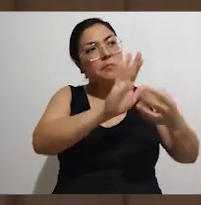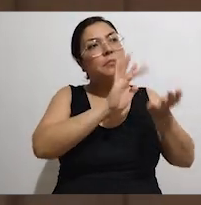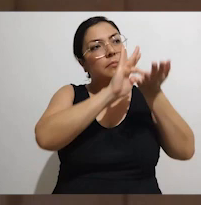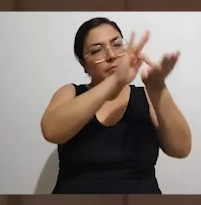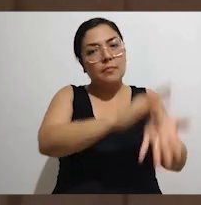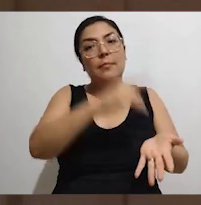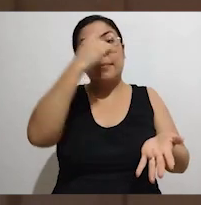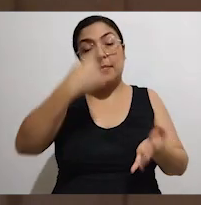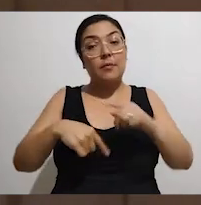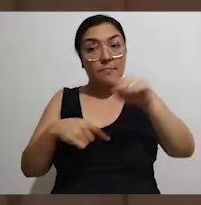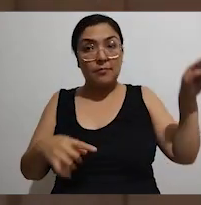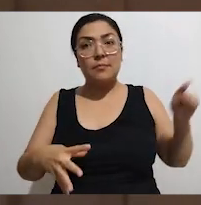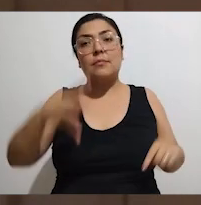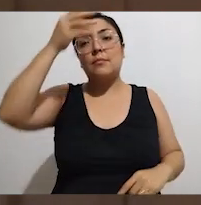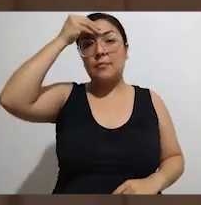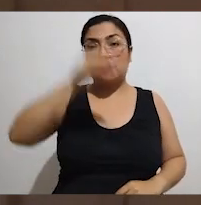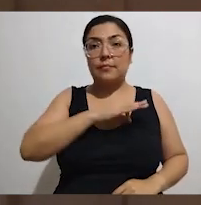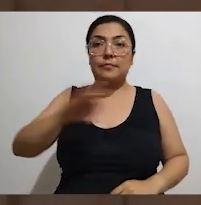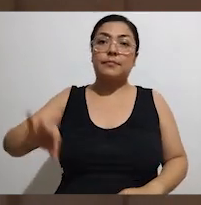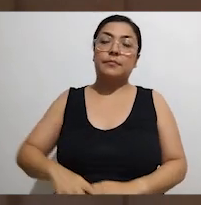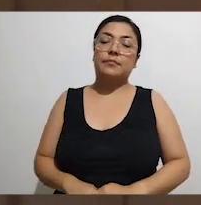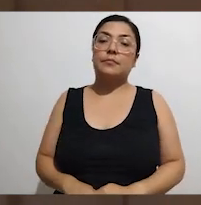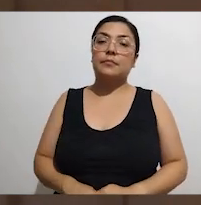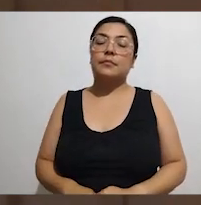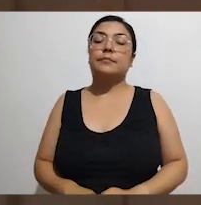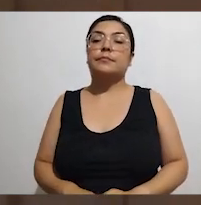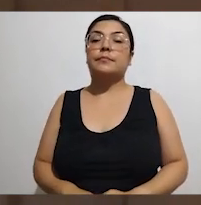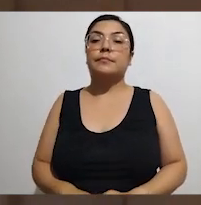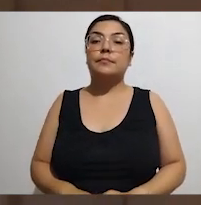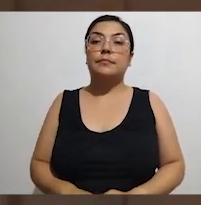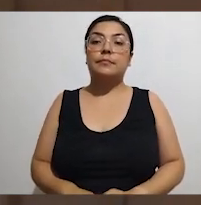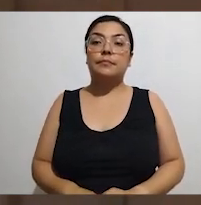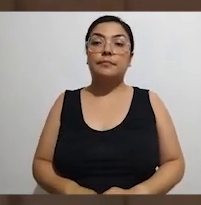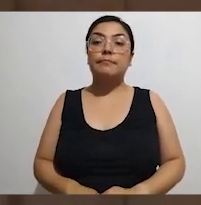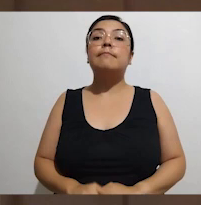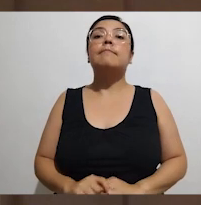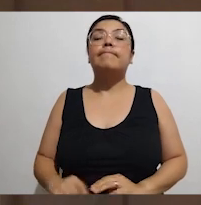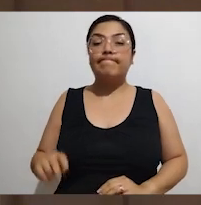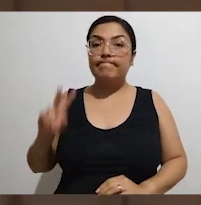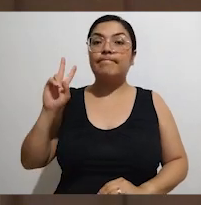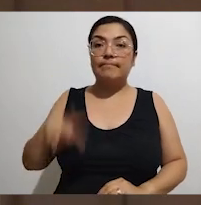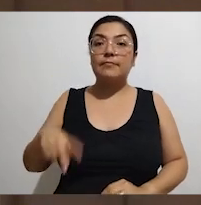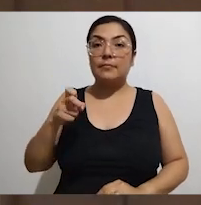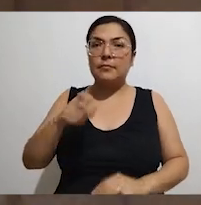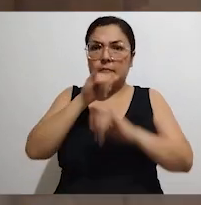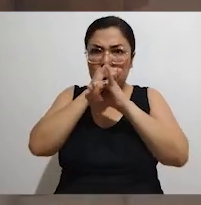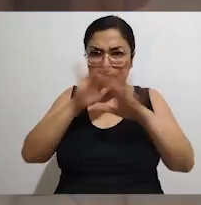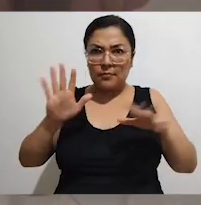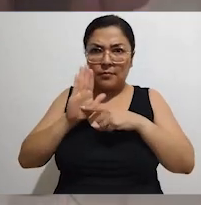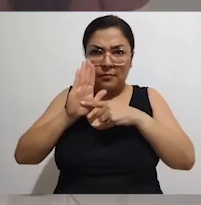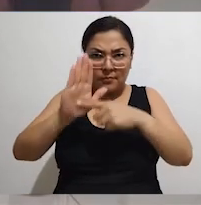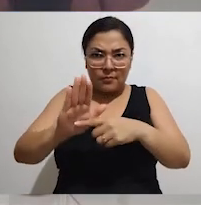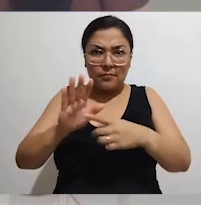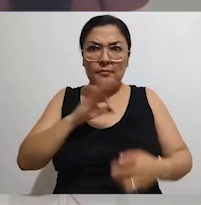para que puedan ellos tener la mayor facilidad para el desempeño de esa actividad de observación electoral. Y se hizo una sesión informativa también de